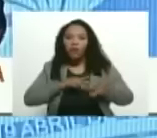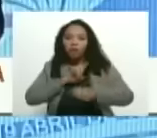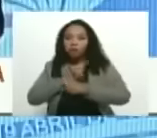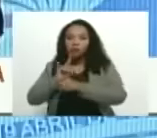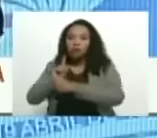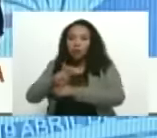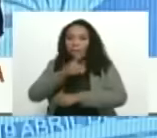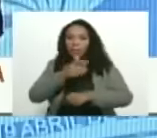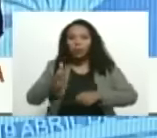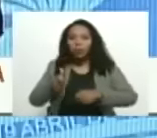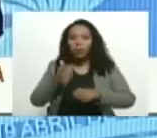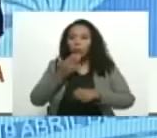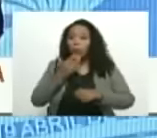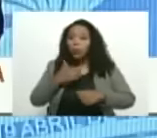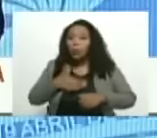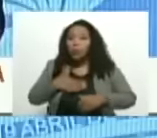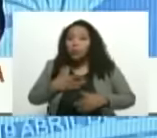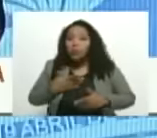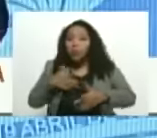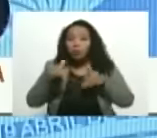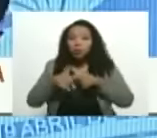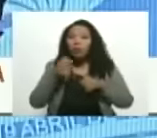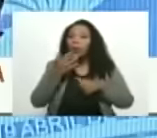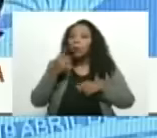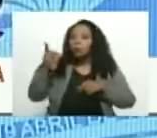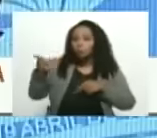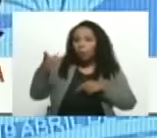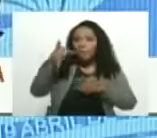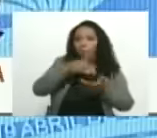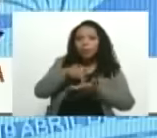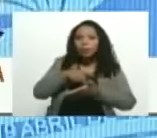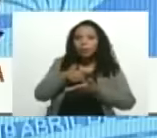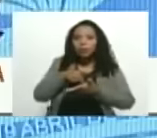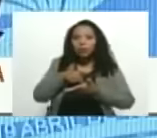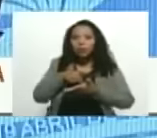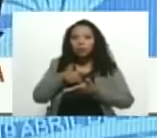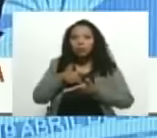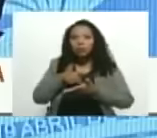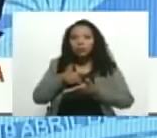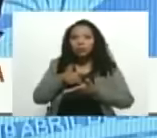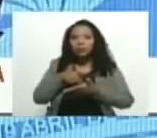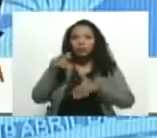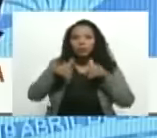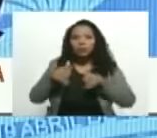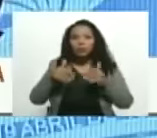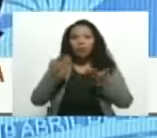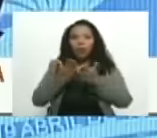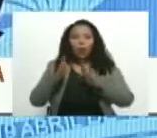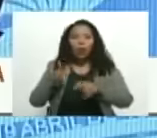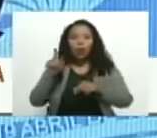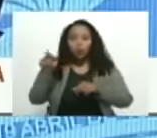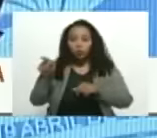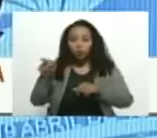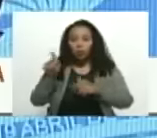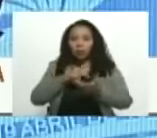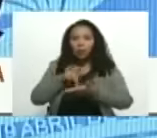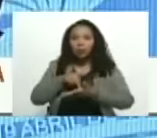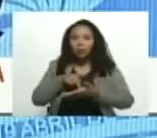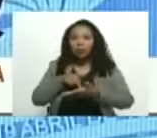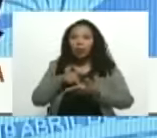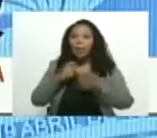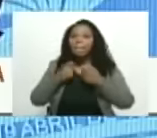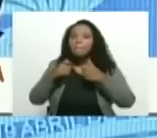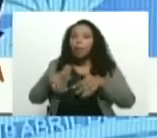no se puede impugnar. Si tú eres candidata a algo, al Colegio Nacional de Periodistas de Venezuela, ponte, y tú eres candidata y